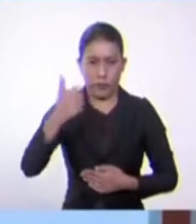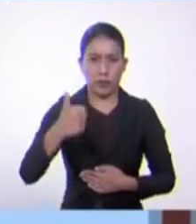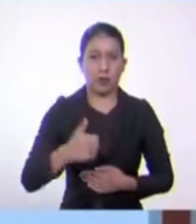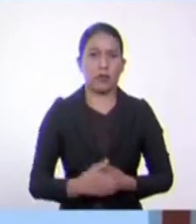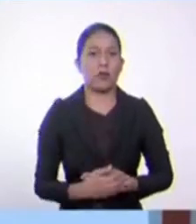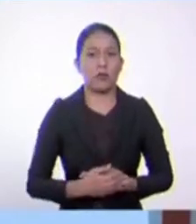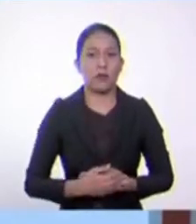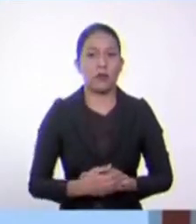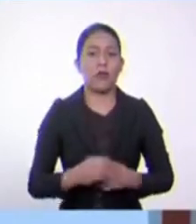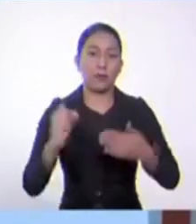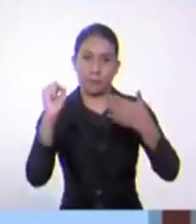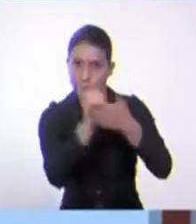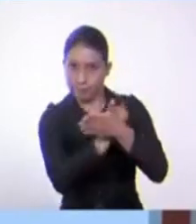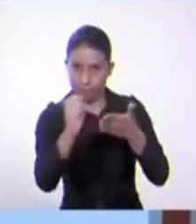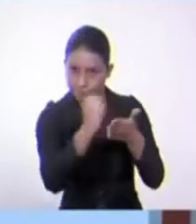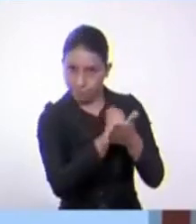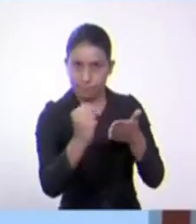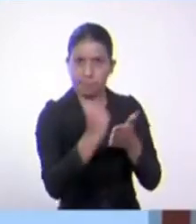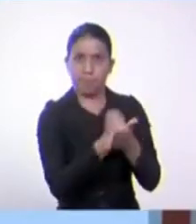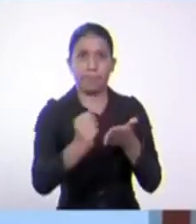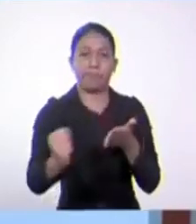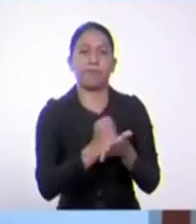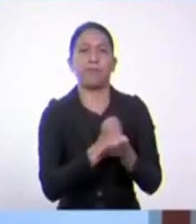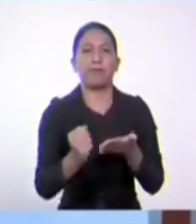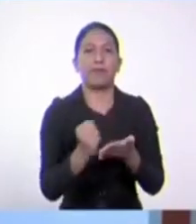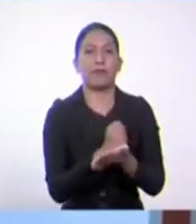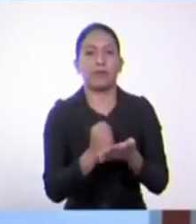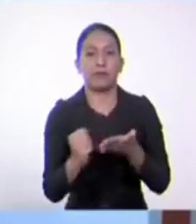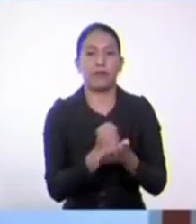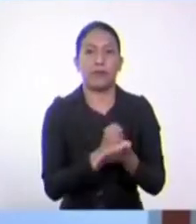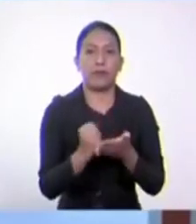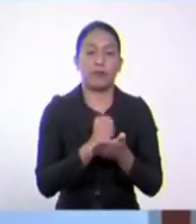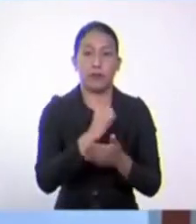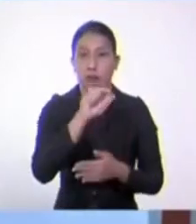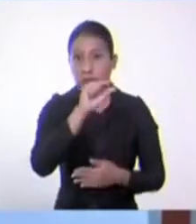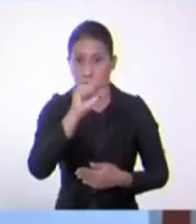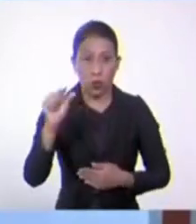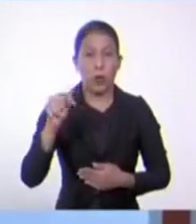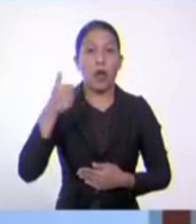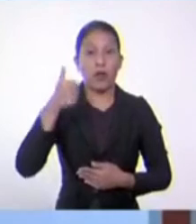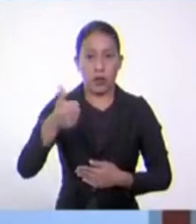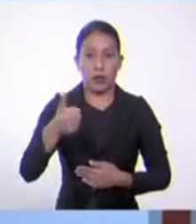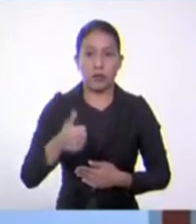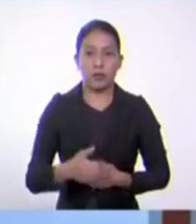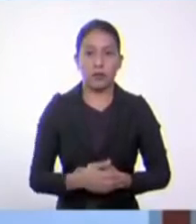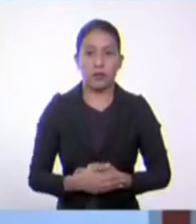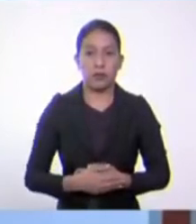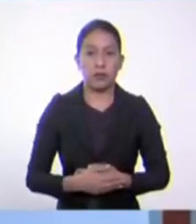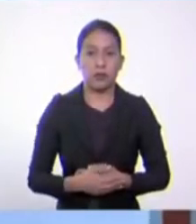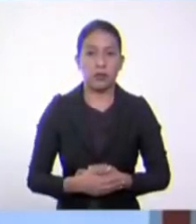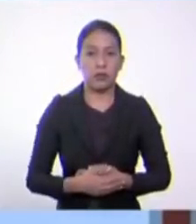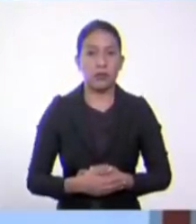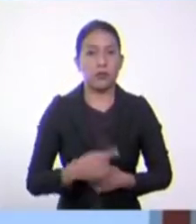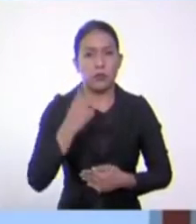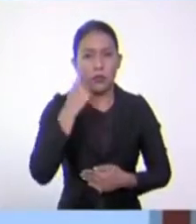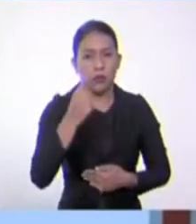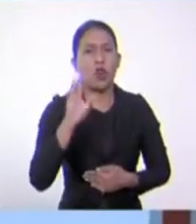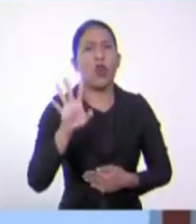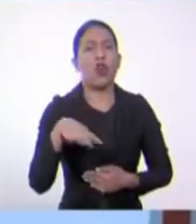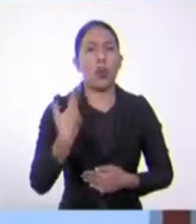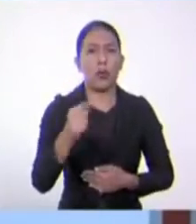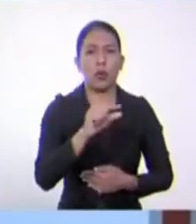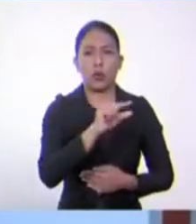Vamos a borrar entonces esta parte para escribir los nombres correctamente y ver cómo quedan según